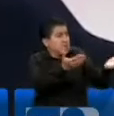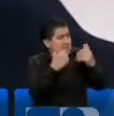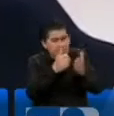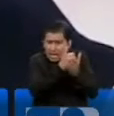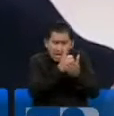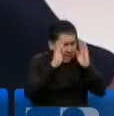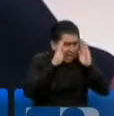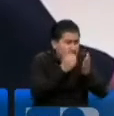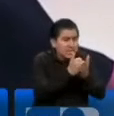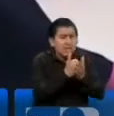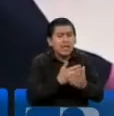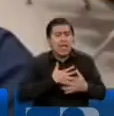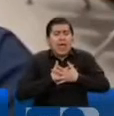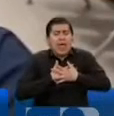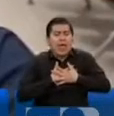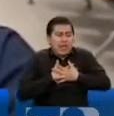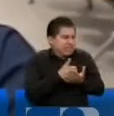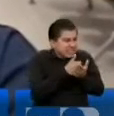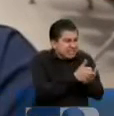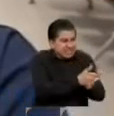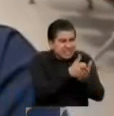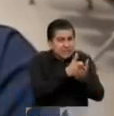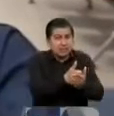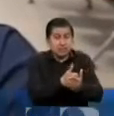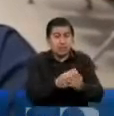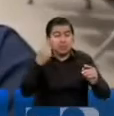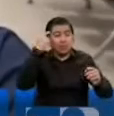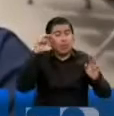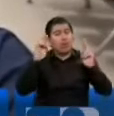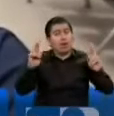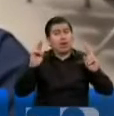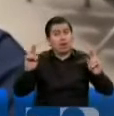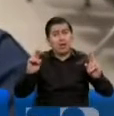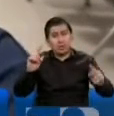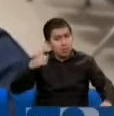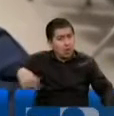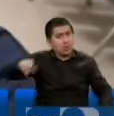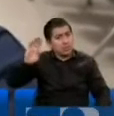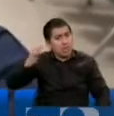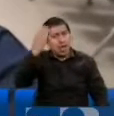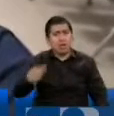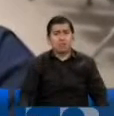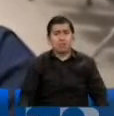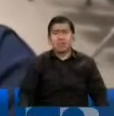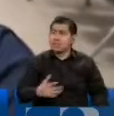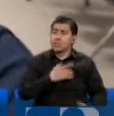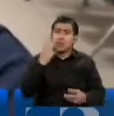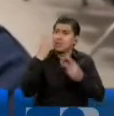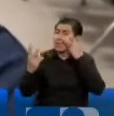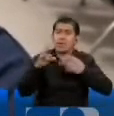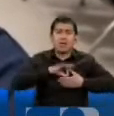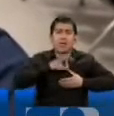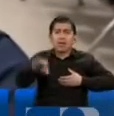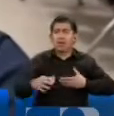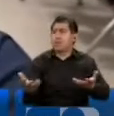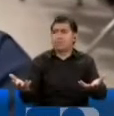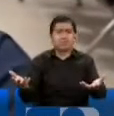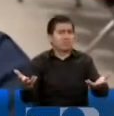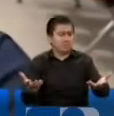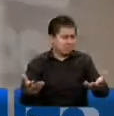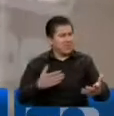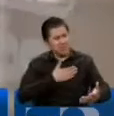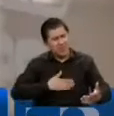llega con problemas respiratorios. Si luego de esta pandemia no somos más humanos y mejores personas, no habrá